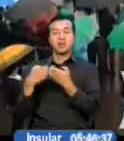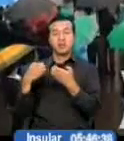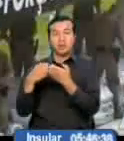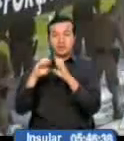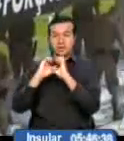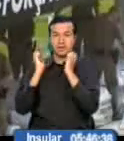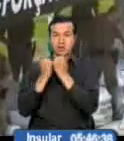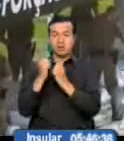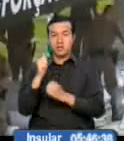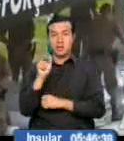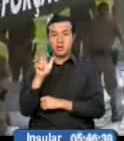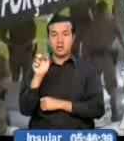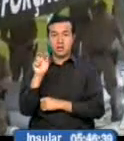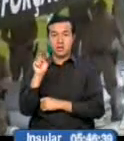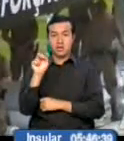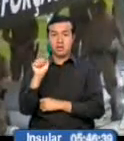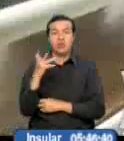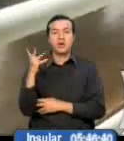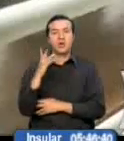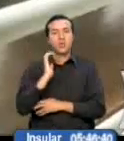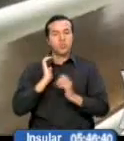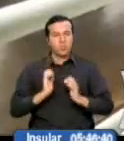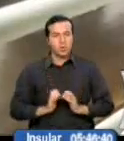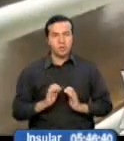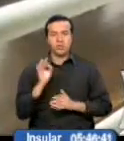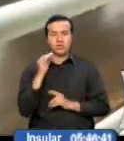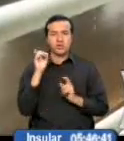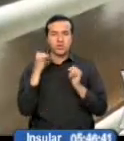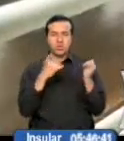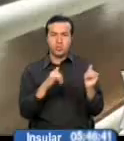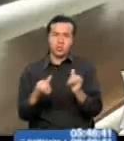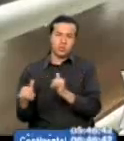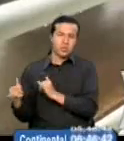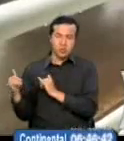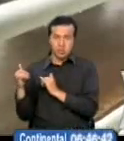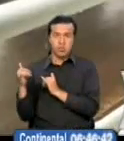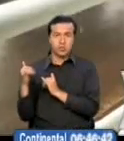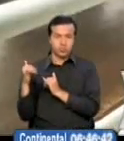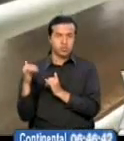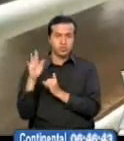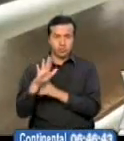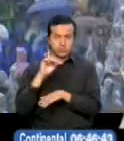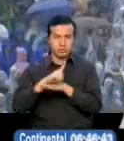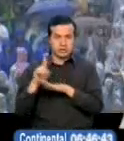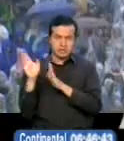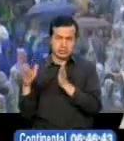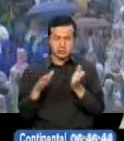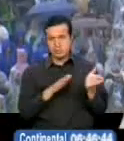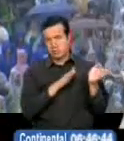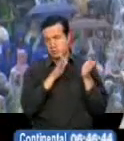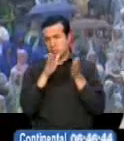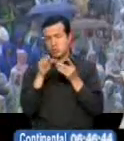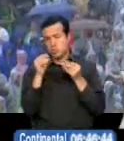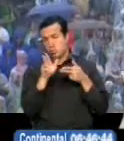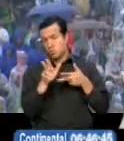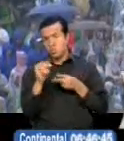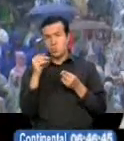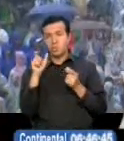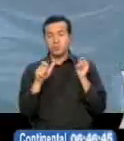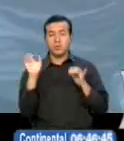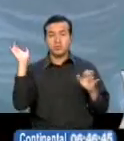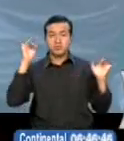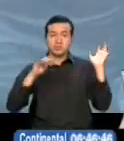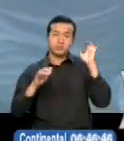Honda, fueron trasladados los cuerpos de los 19 jugadores y de sus directivos. Miles de hinchas se